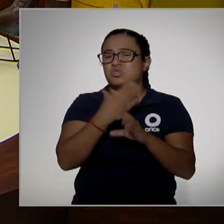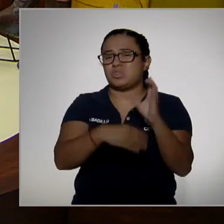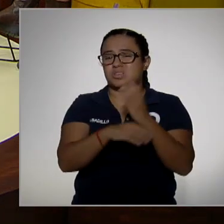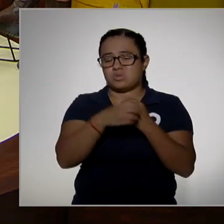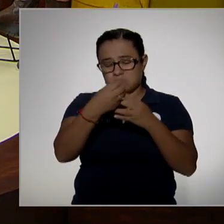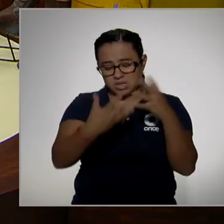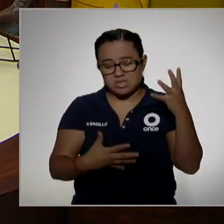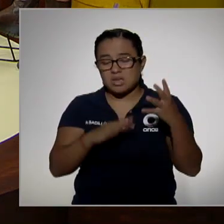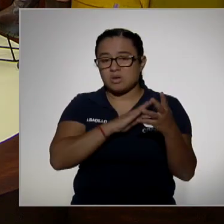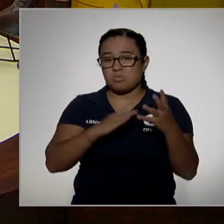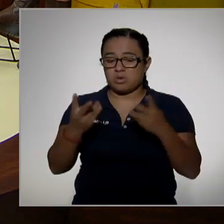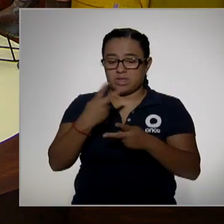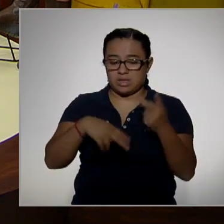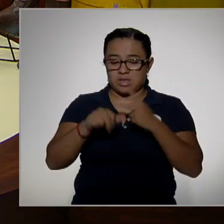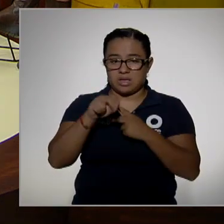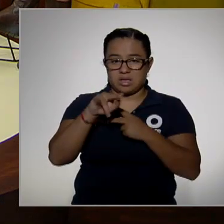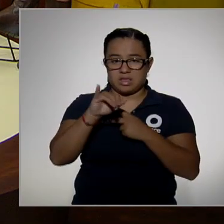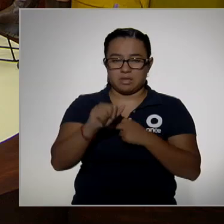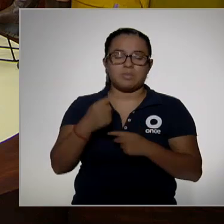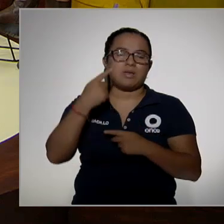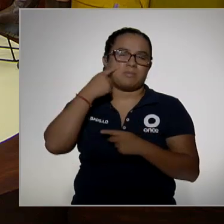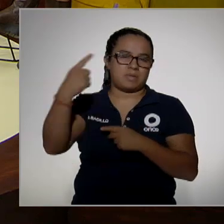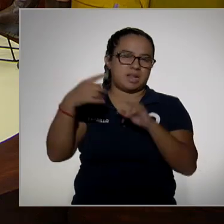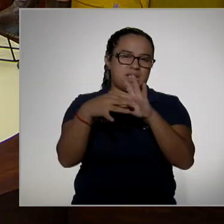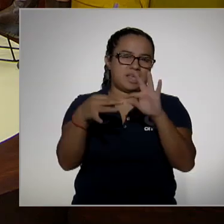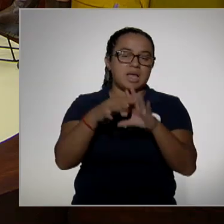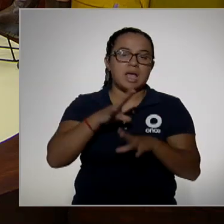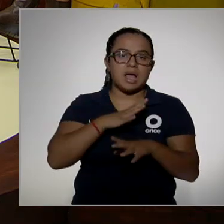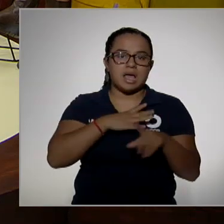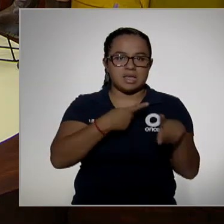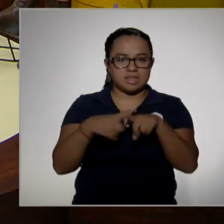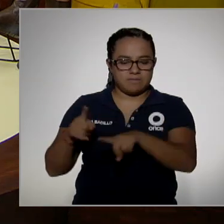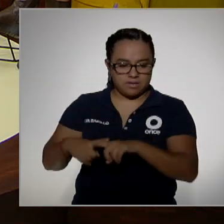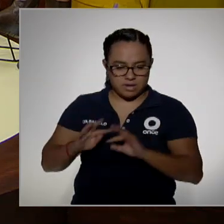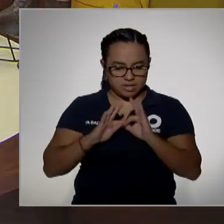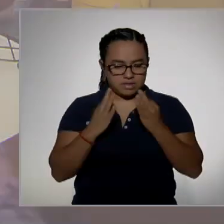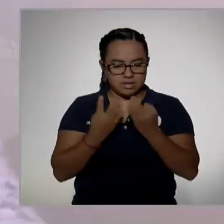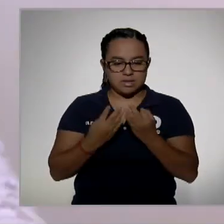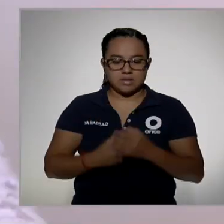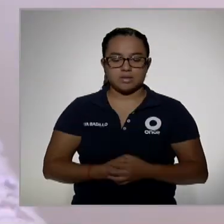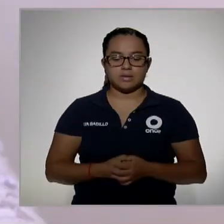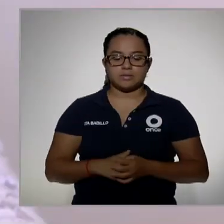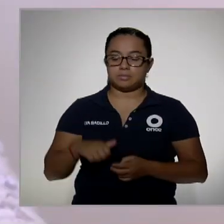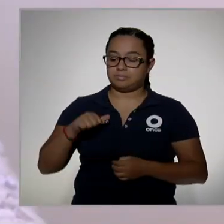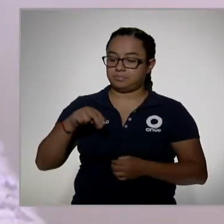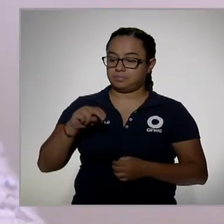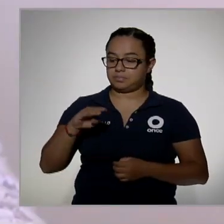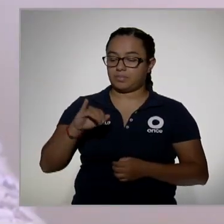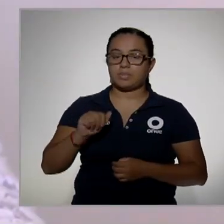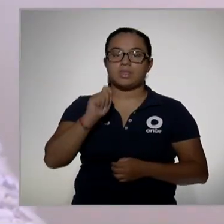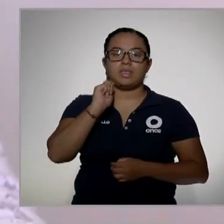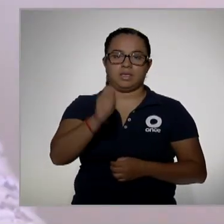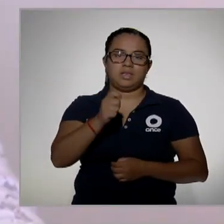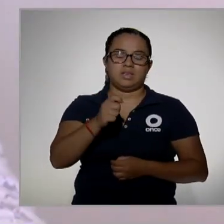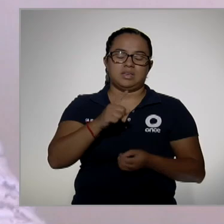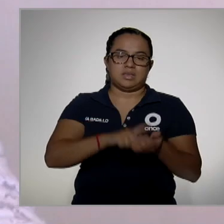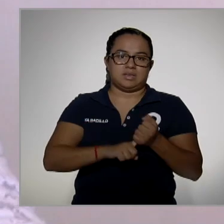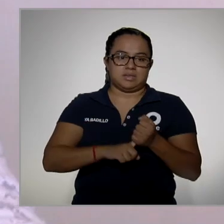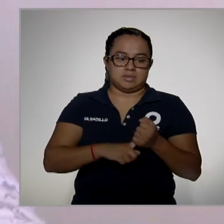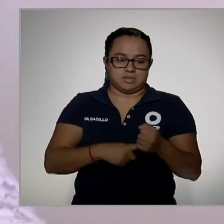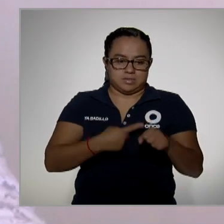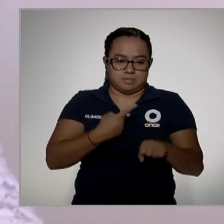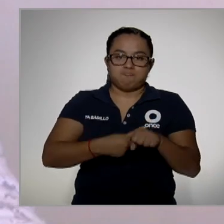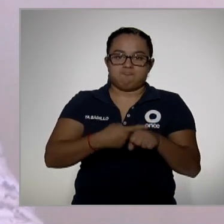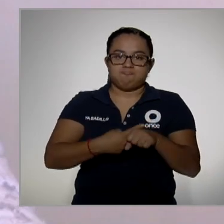presentar anemia y aquí tenemos los diferentes tipos vamos a ver esta cápsula la anemia es un trastorno o afección en el